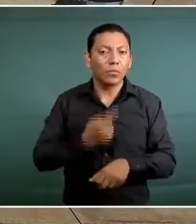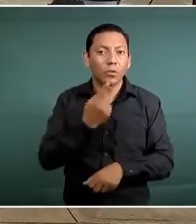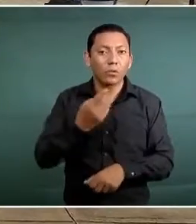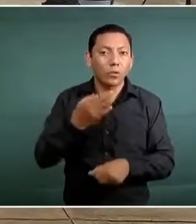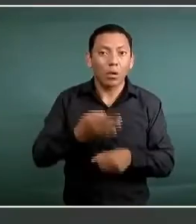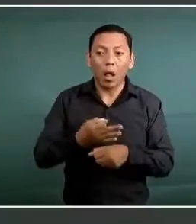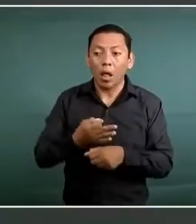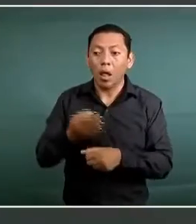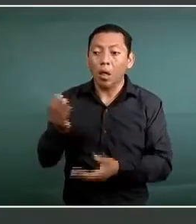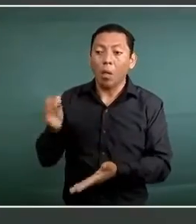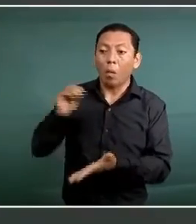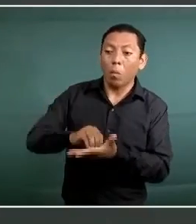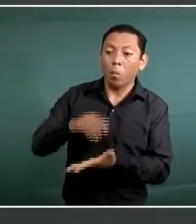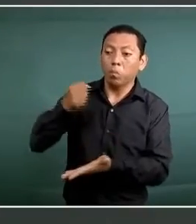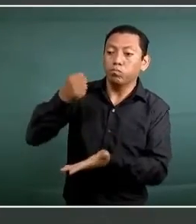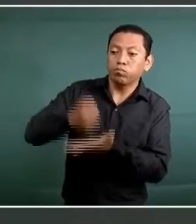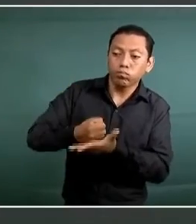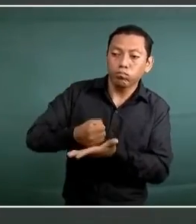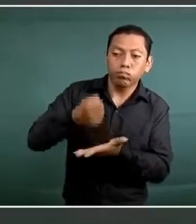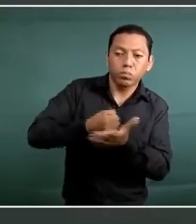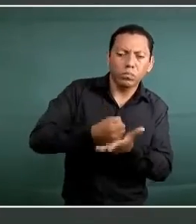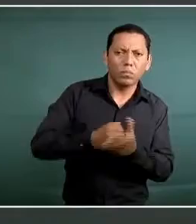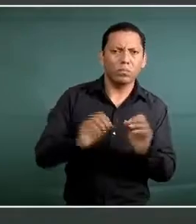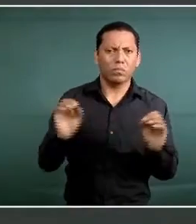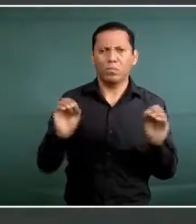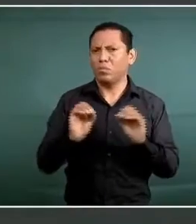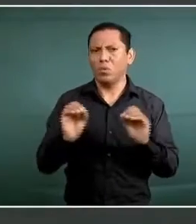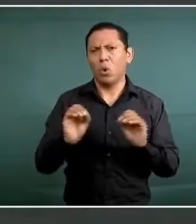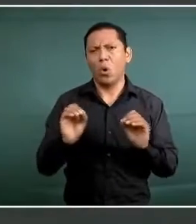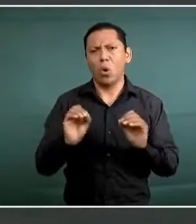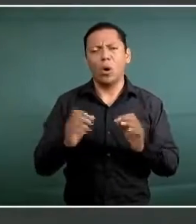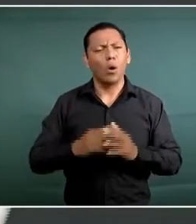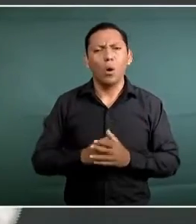se impone nada todo es